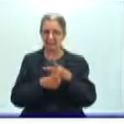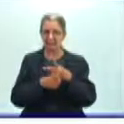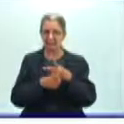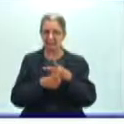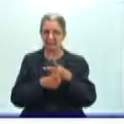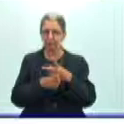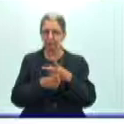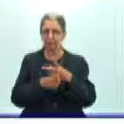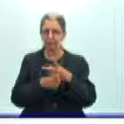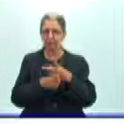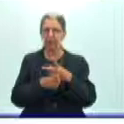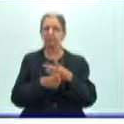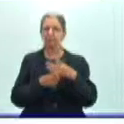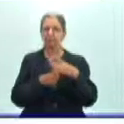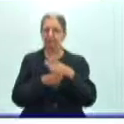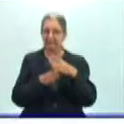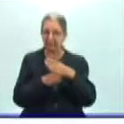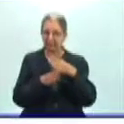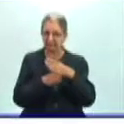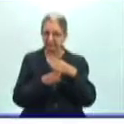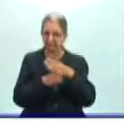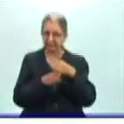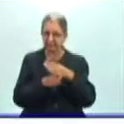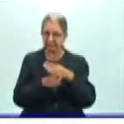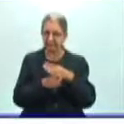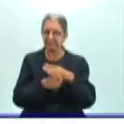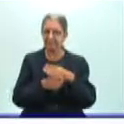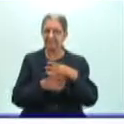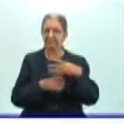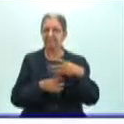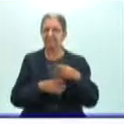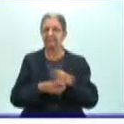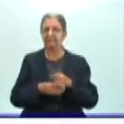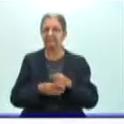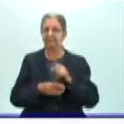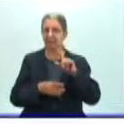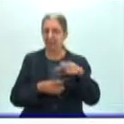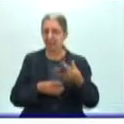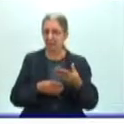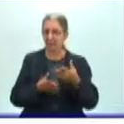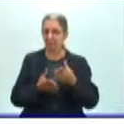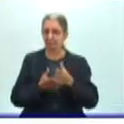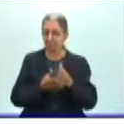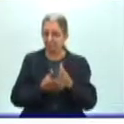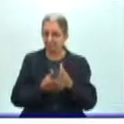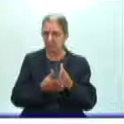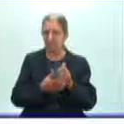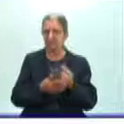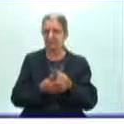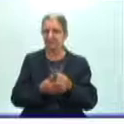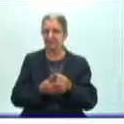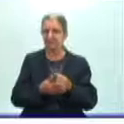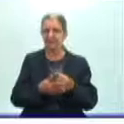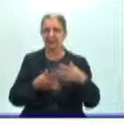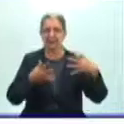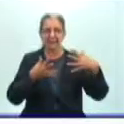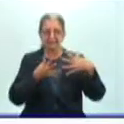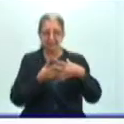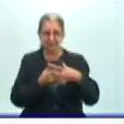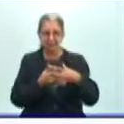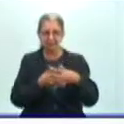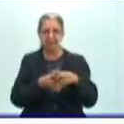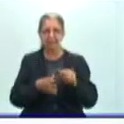arco correspondiente. Puedes entonces continuar el ejercicio estableciendo la